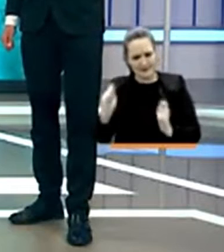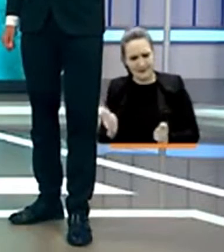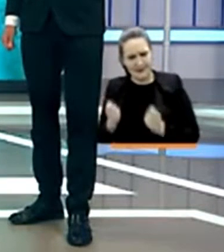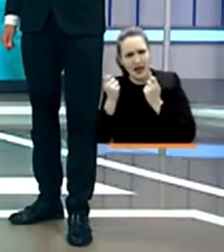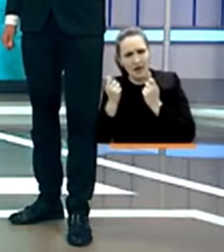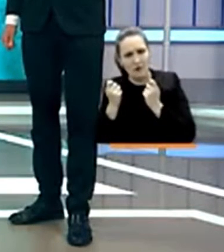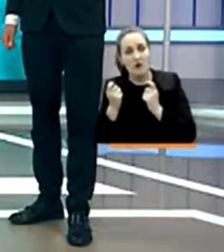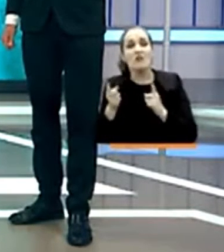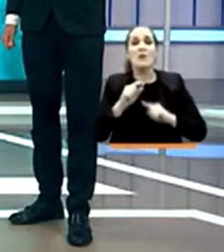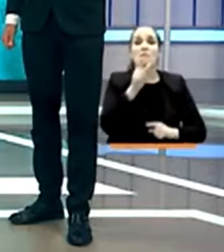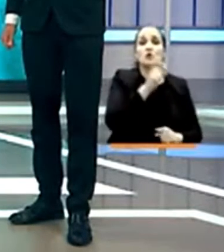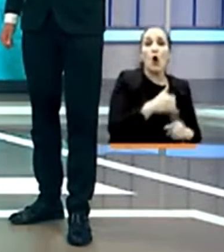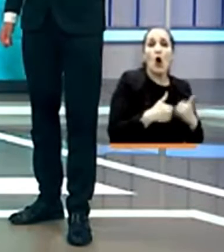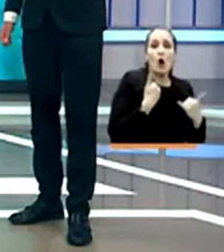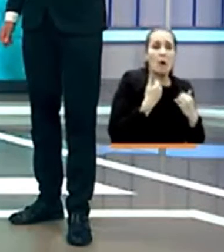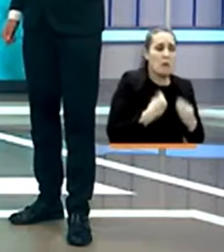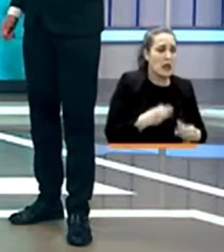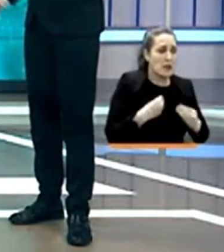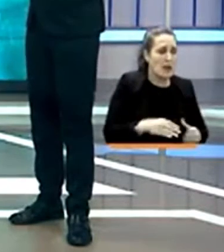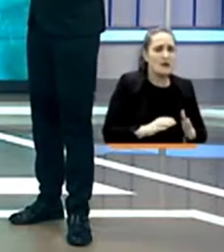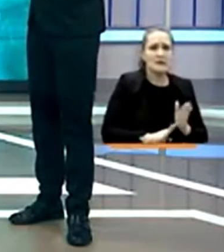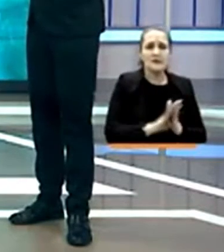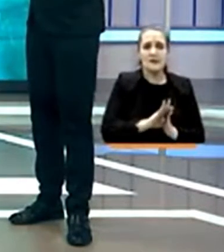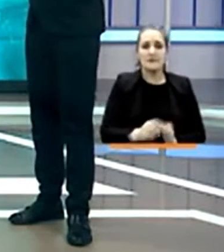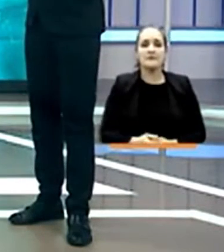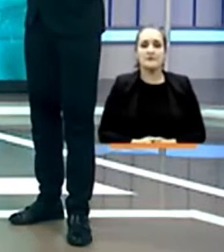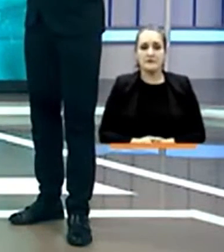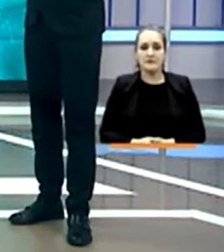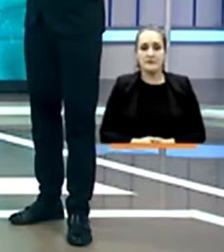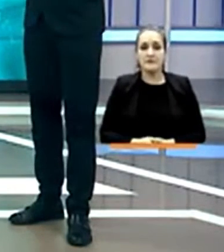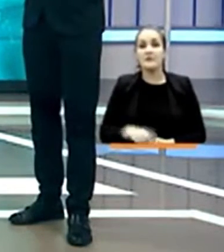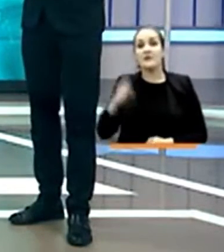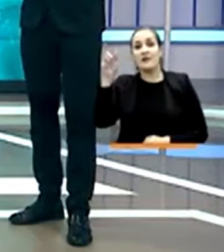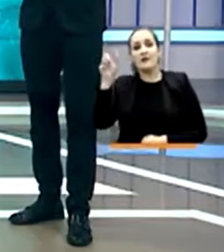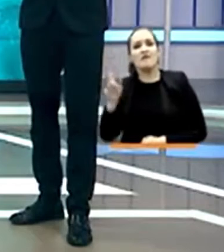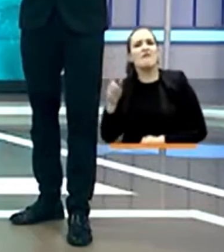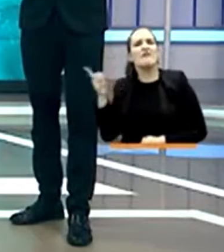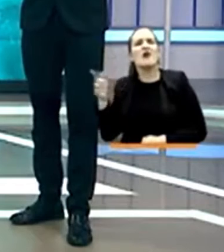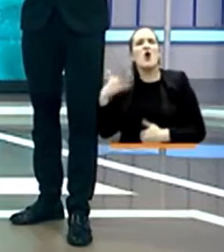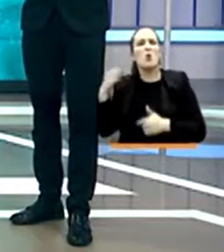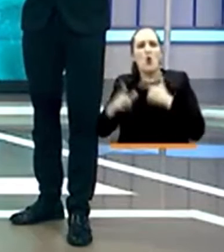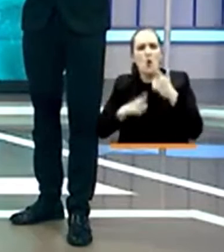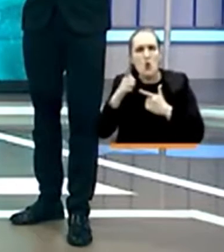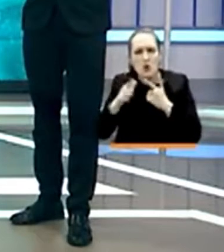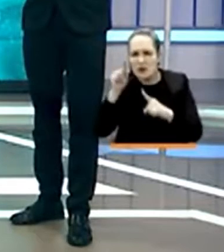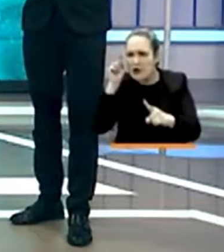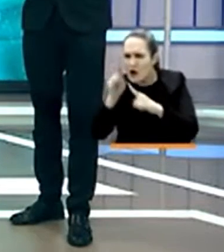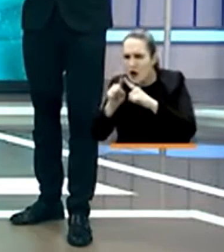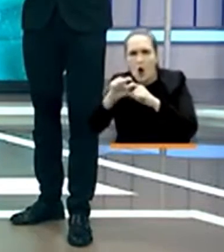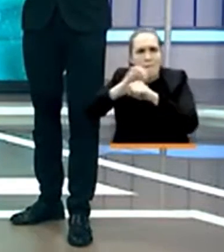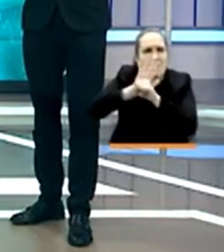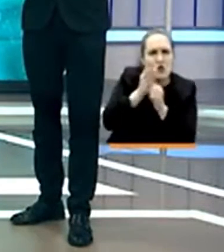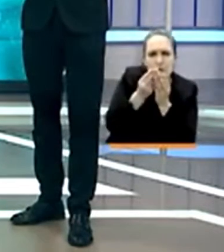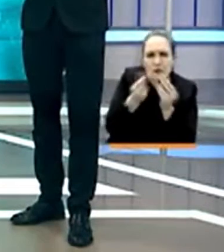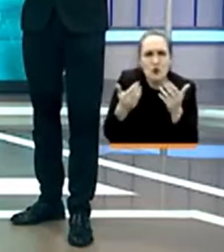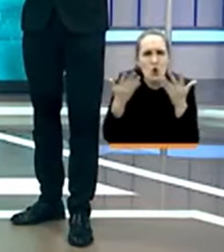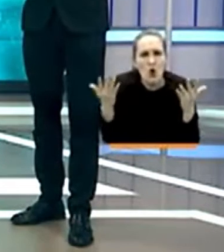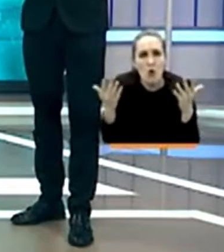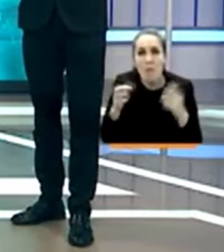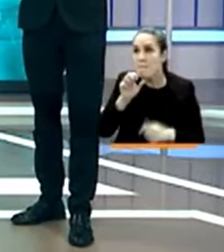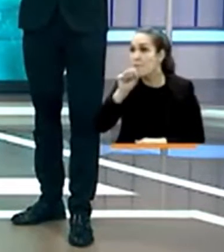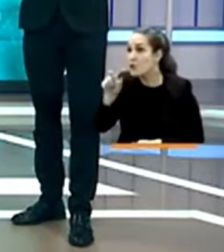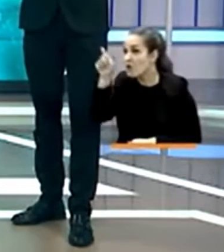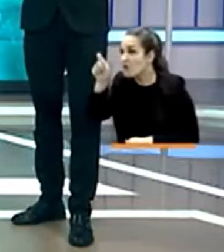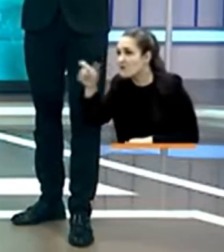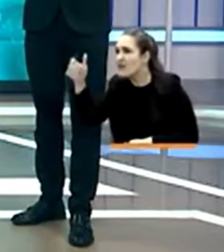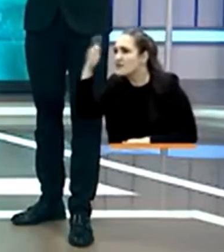las pérdidas que le dejó el COVID. La lucha contra el virus. Consultamos expertos para conocer qué significa pasar